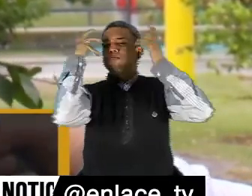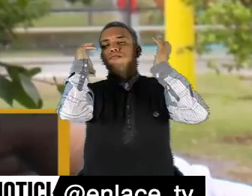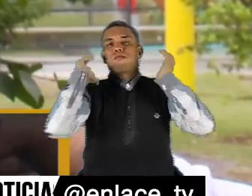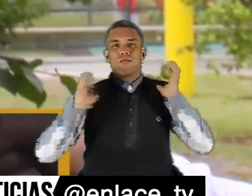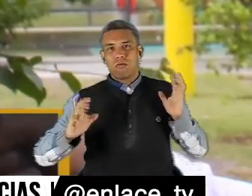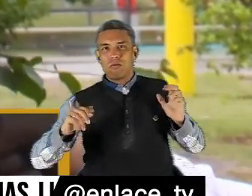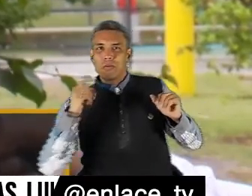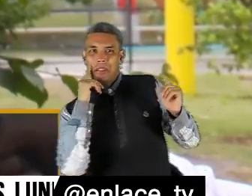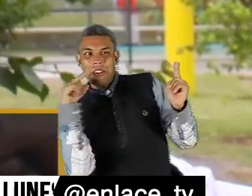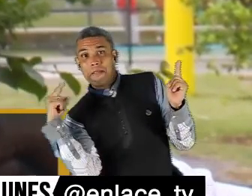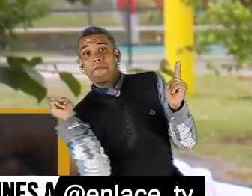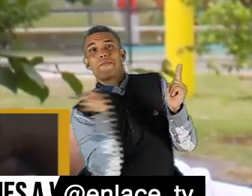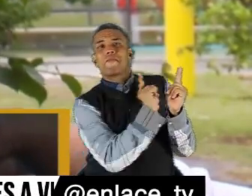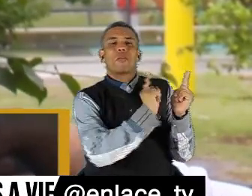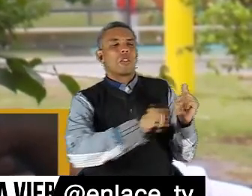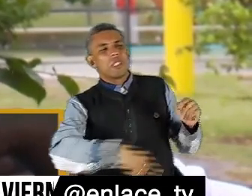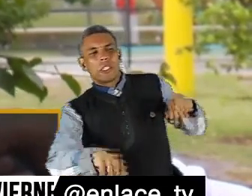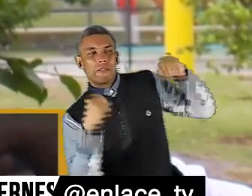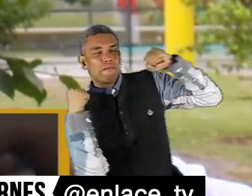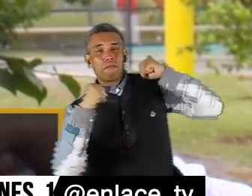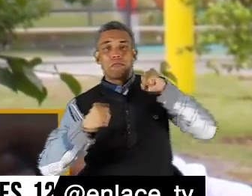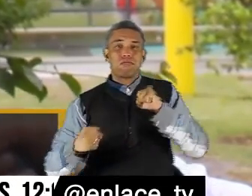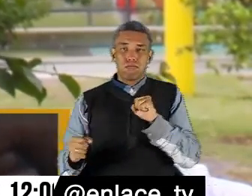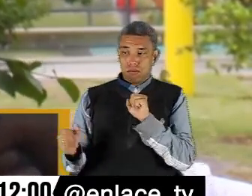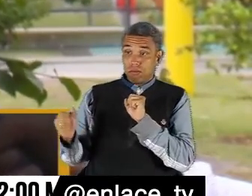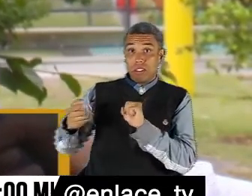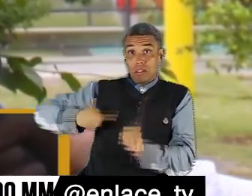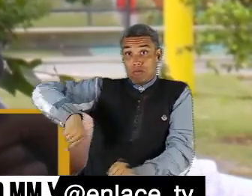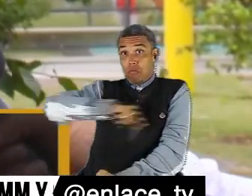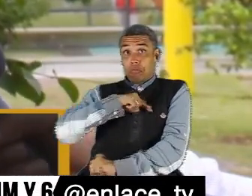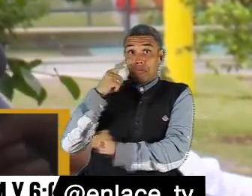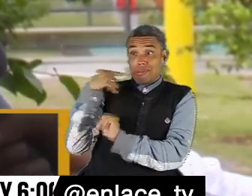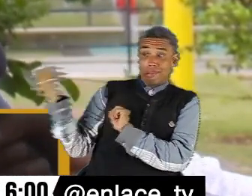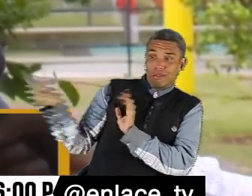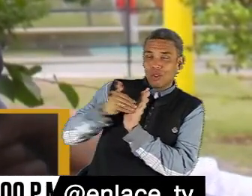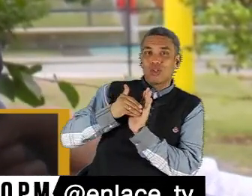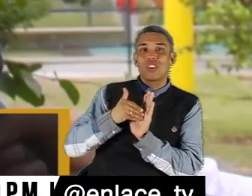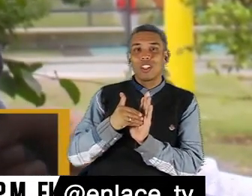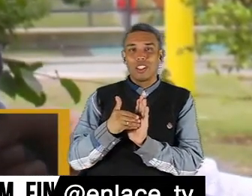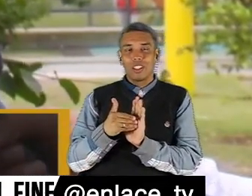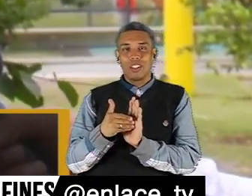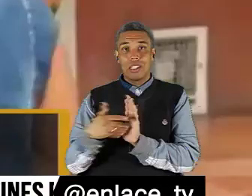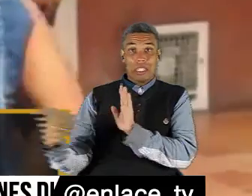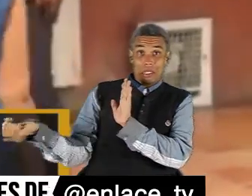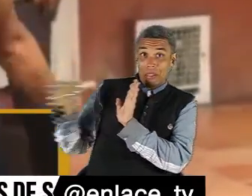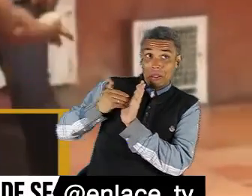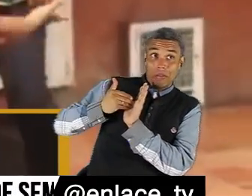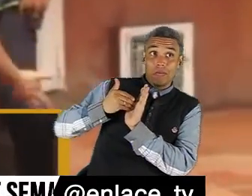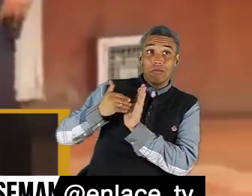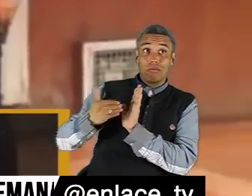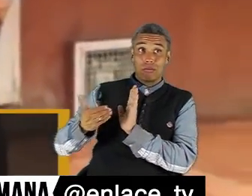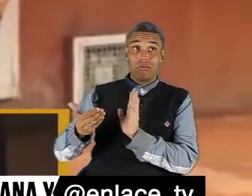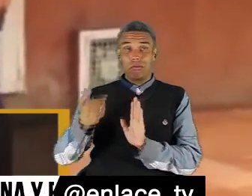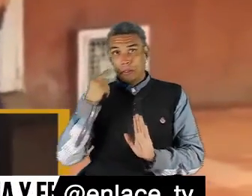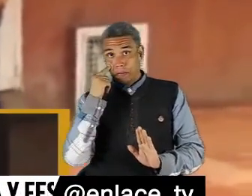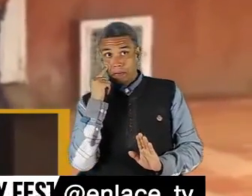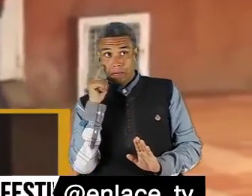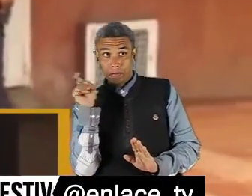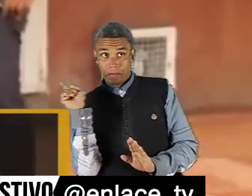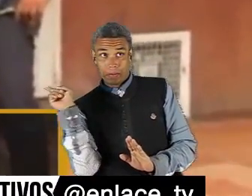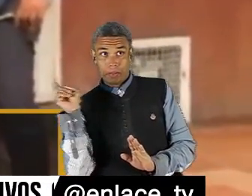se abalanzaba sobre las unidades nuestras y con el ánimo de agredirla, incluso hasta golpearla y hacer unos